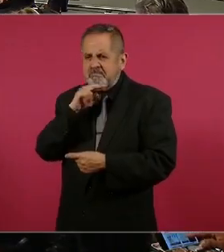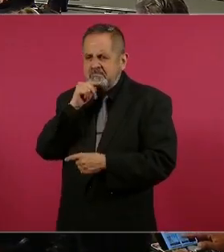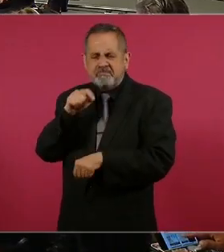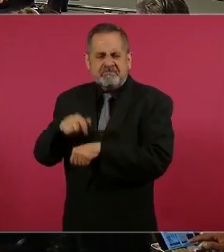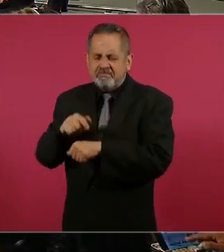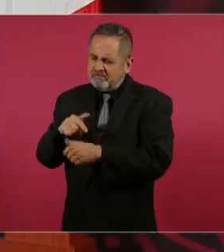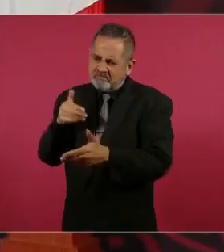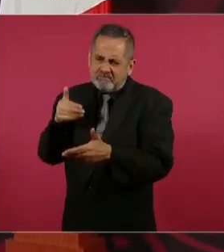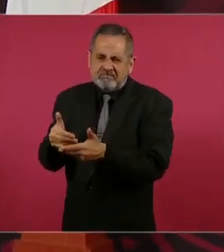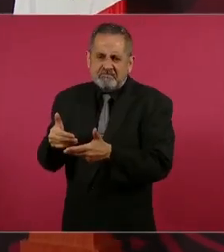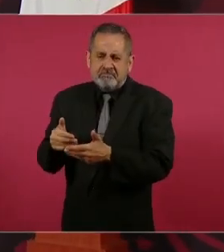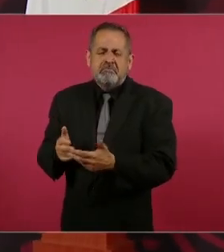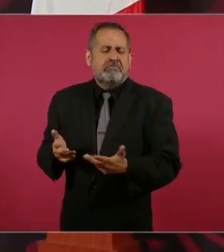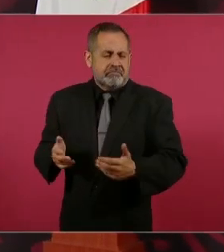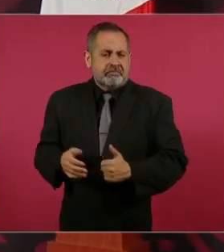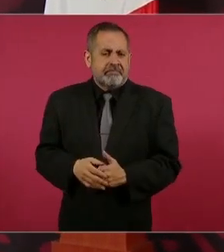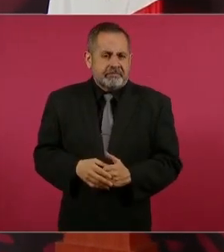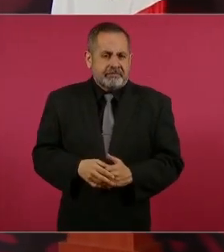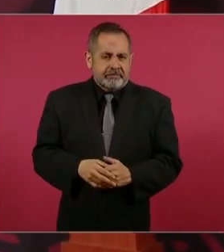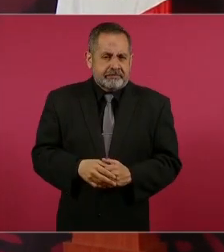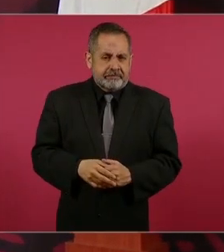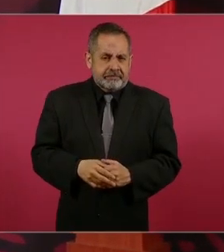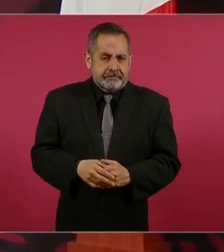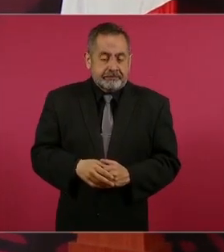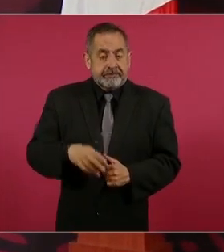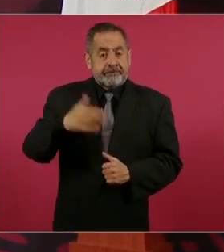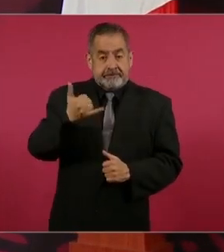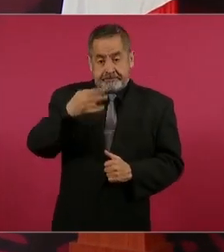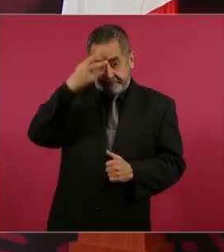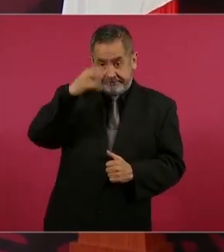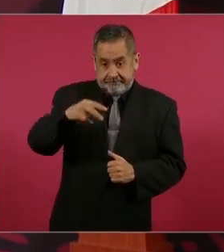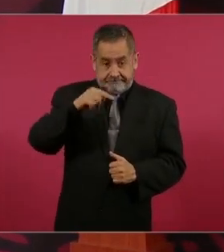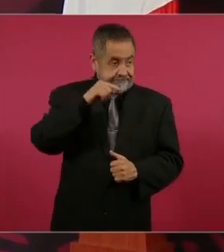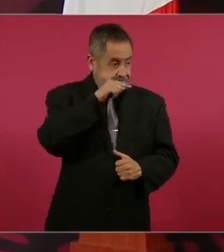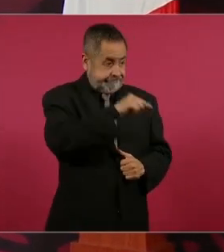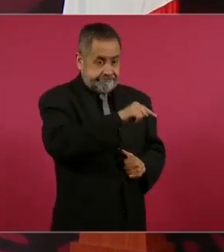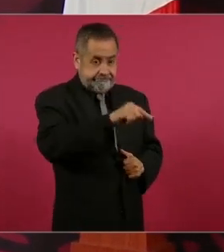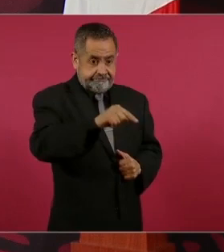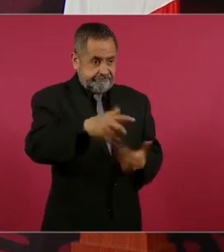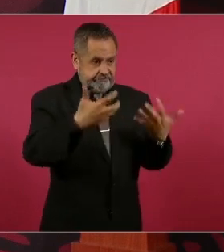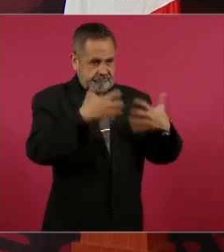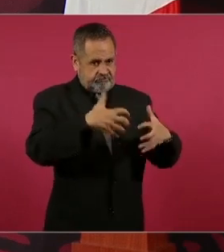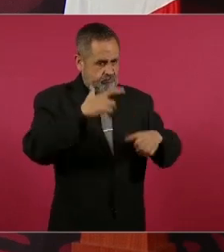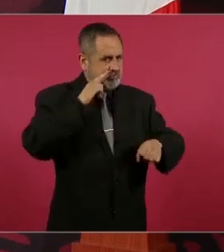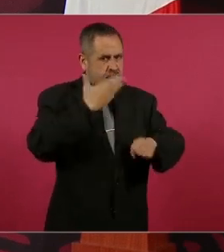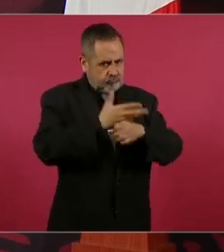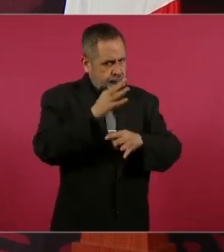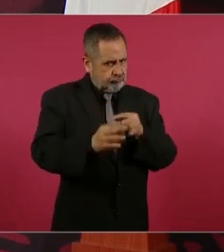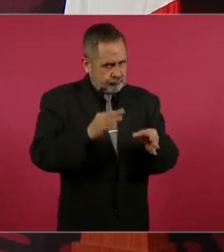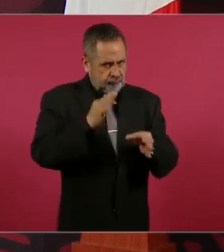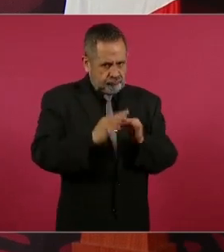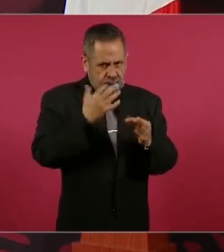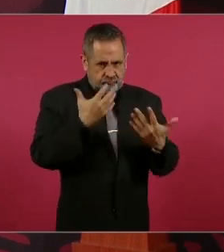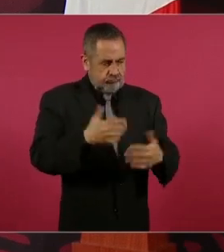Pero como además son pocas las empresas constructoras serias y lo que